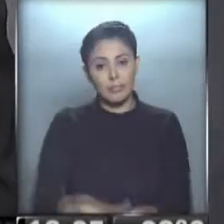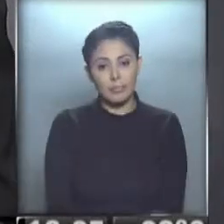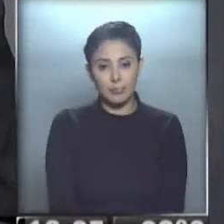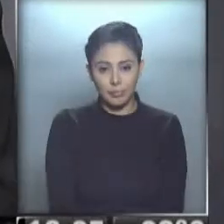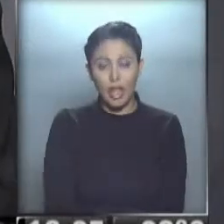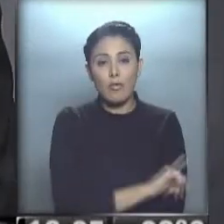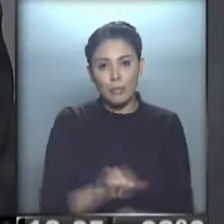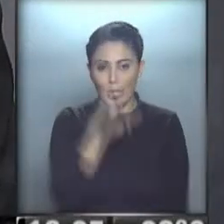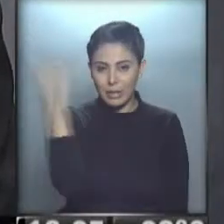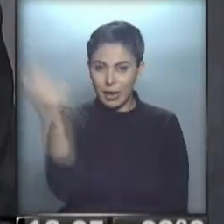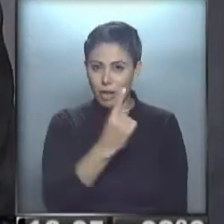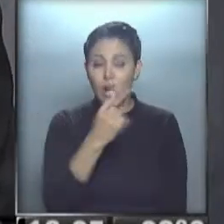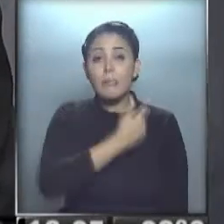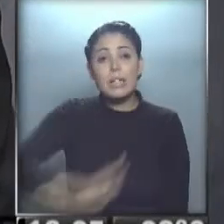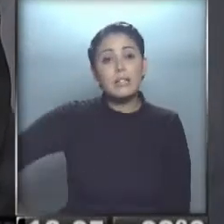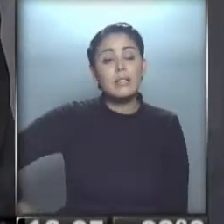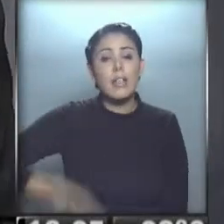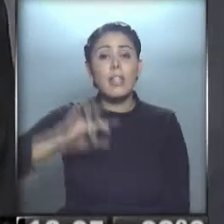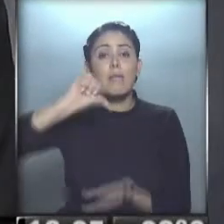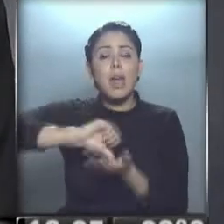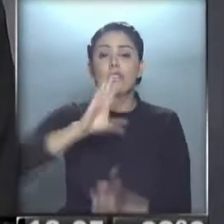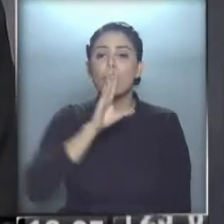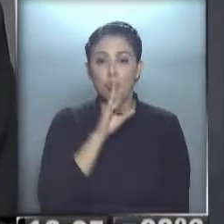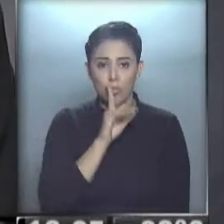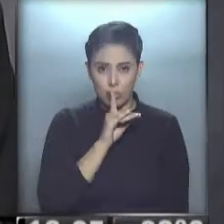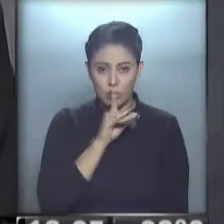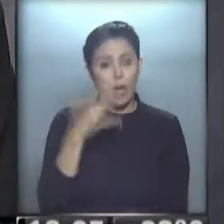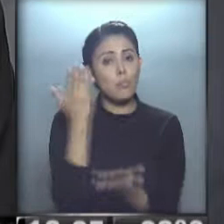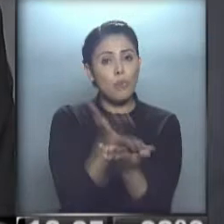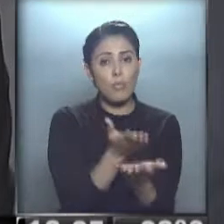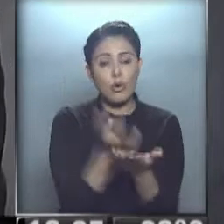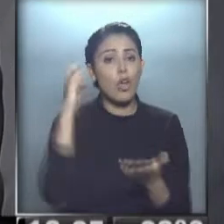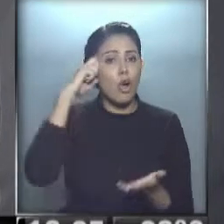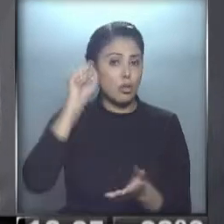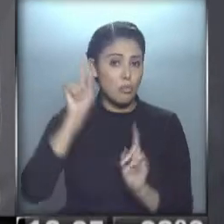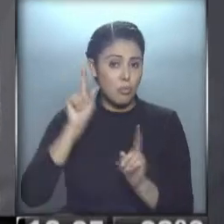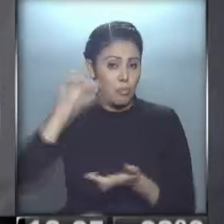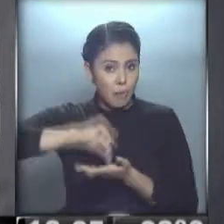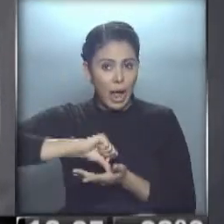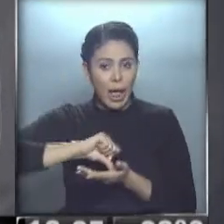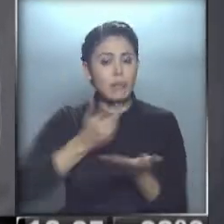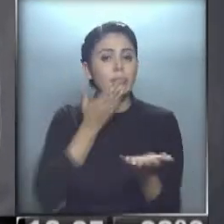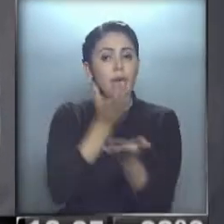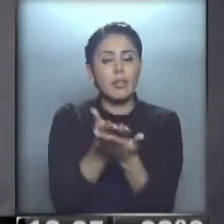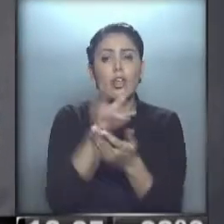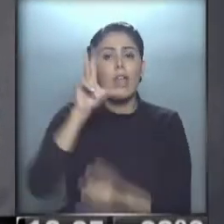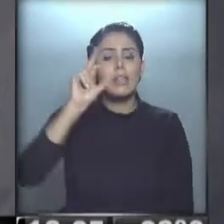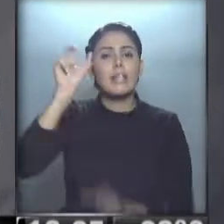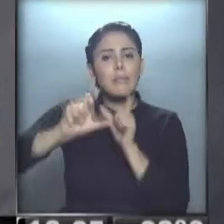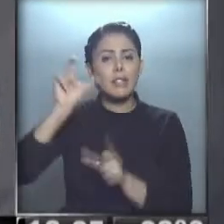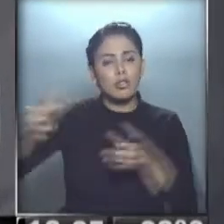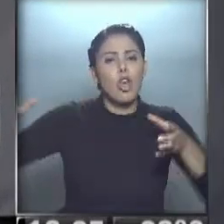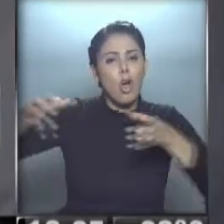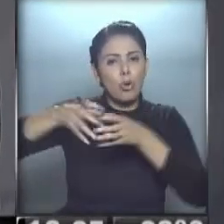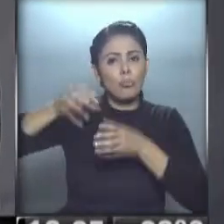información internacional del presidente de rusia vladimir putin propuso al congreso de su país una amnistía para los 30 activistas de